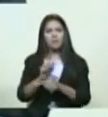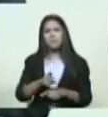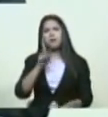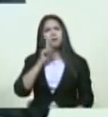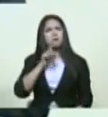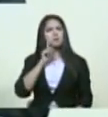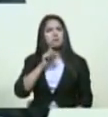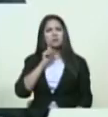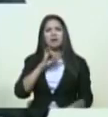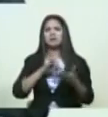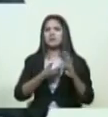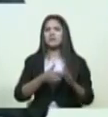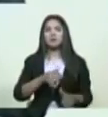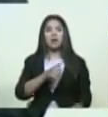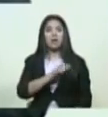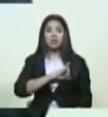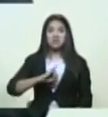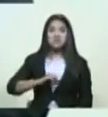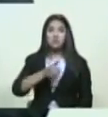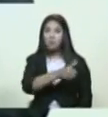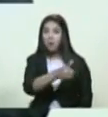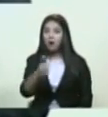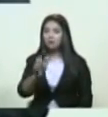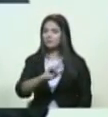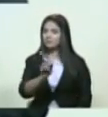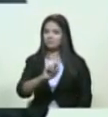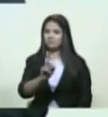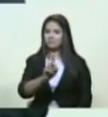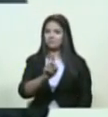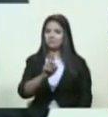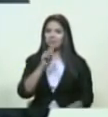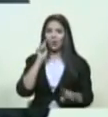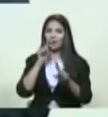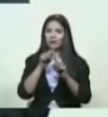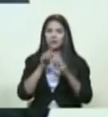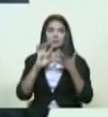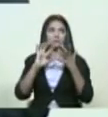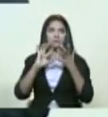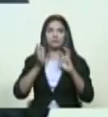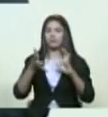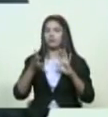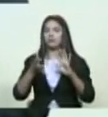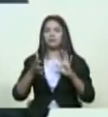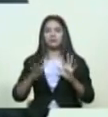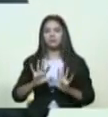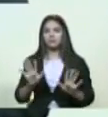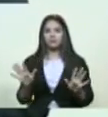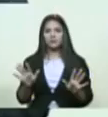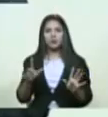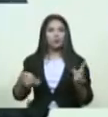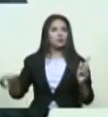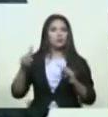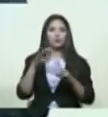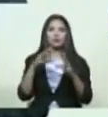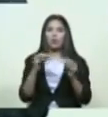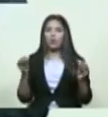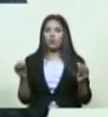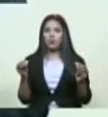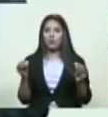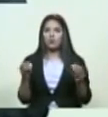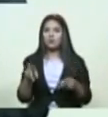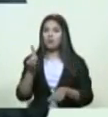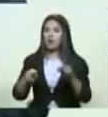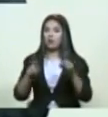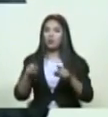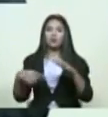eso es individualizado. No, eso busca nada más y nada menos perturbar la actuación de